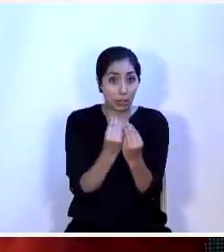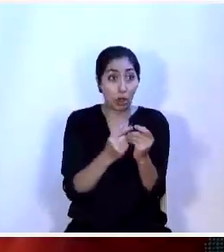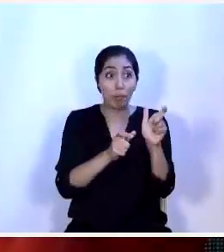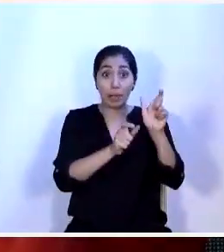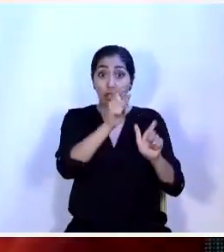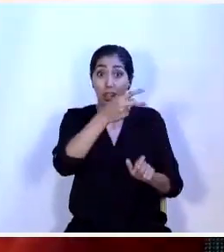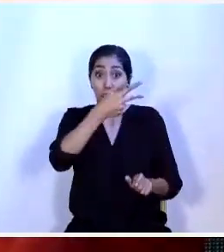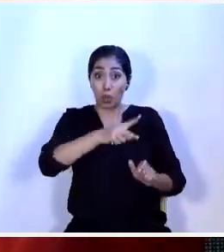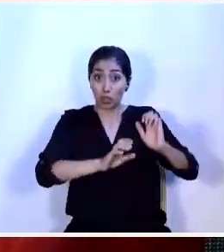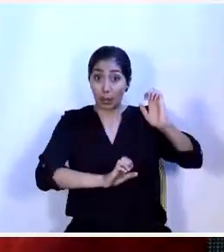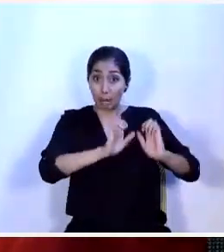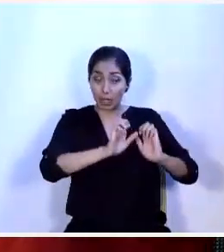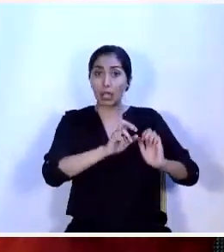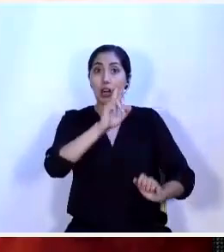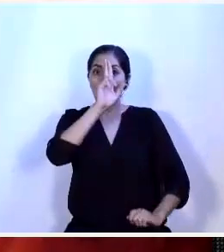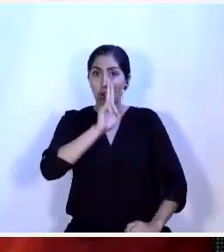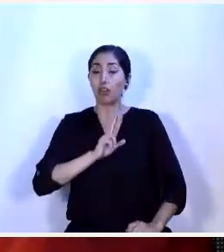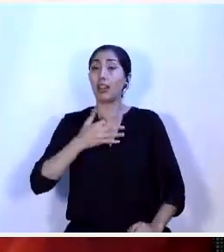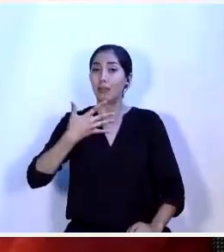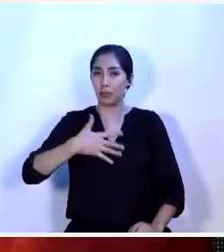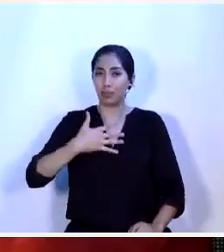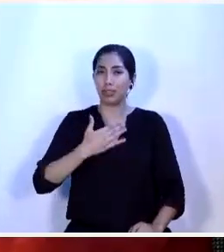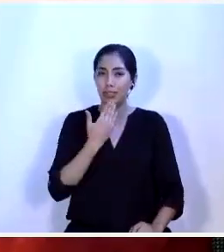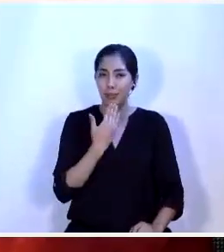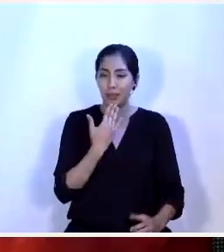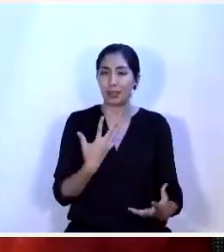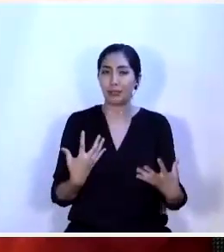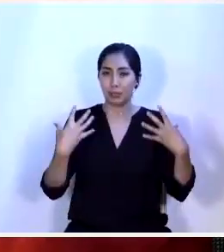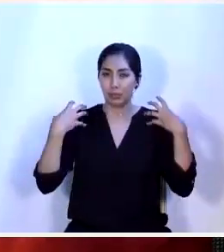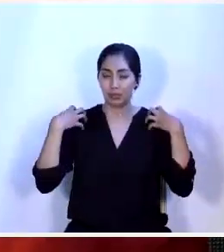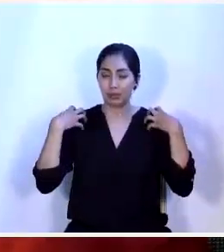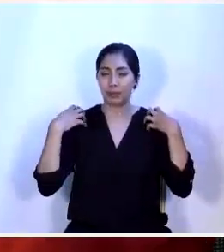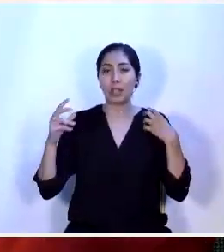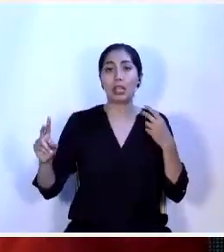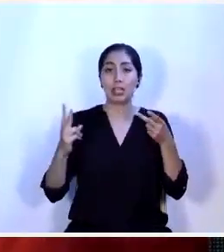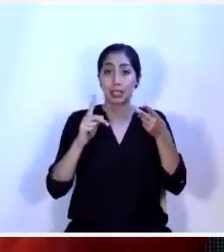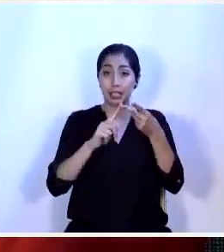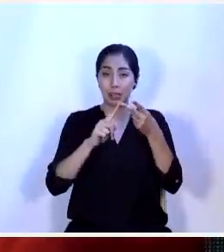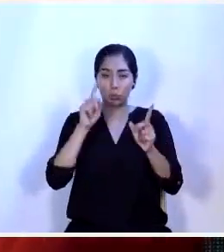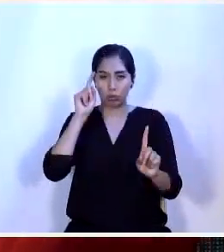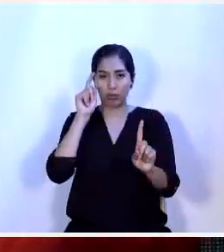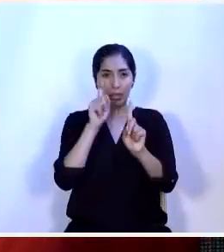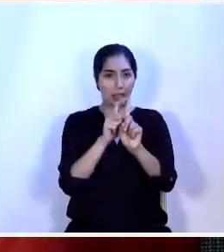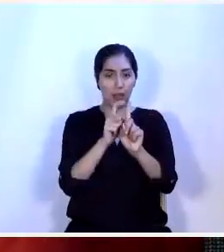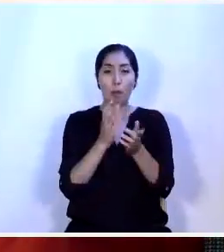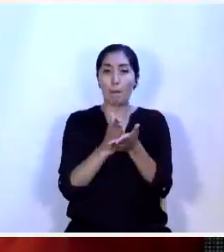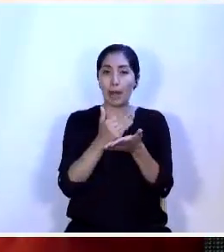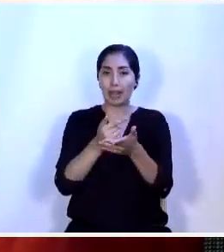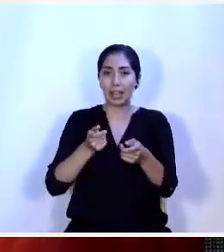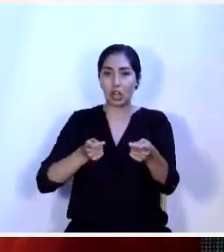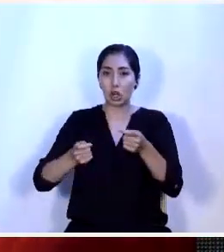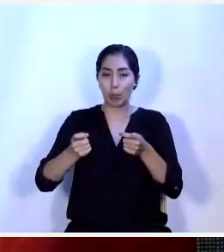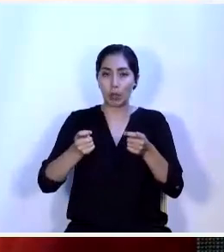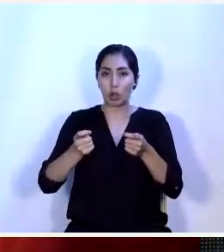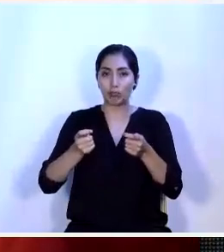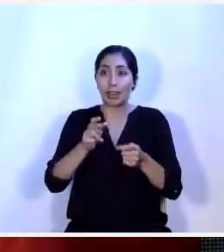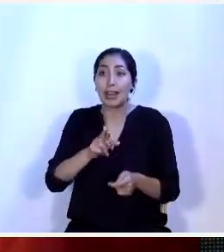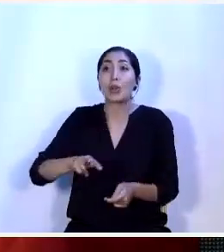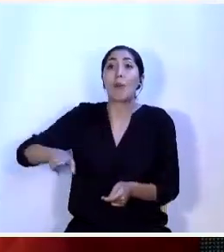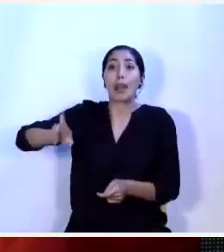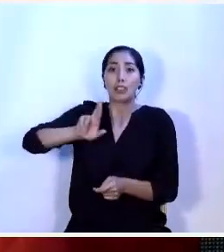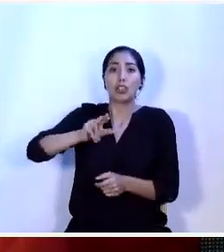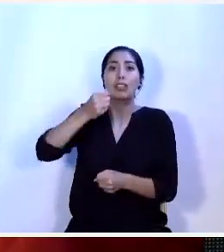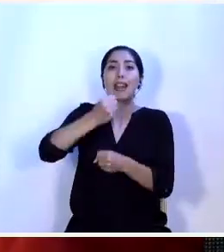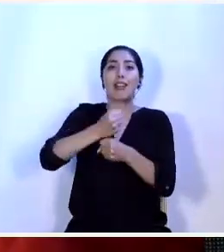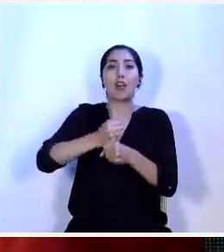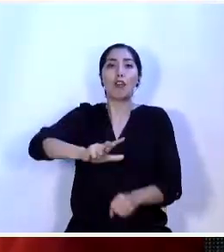un rol tremendamente importante. El segundo objetivo de nuestro plan económico para este año es la recuperación de empleos formales